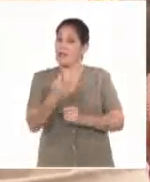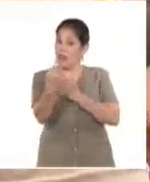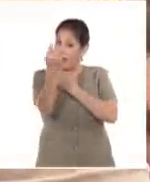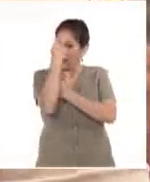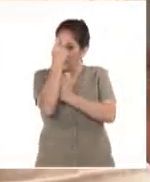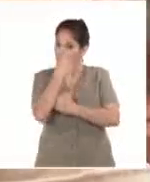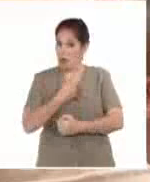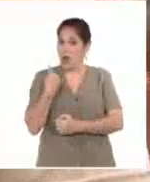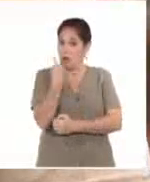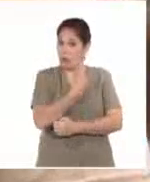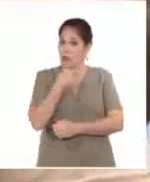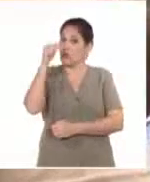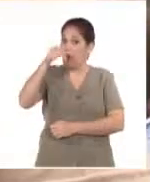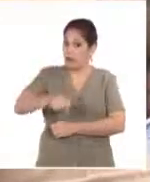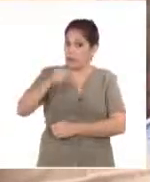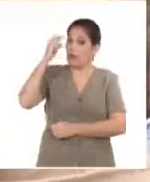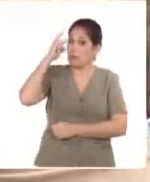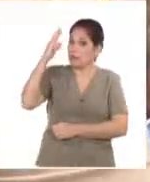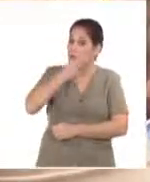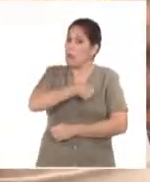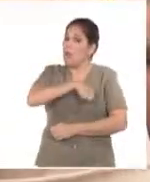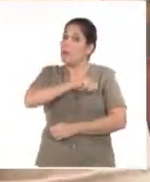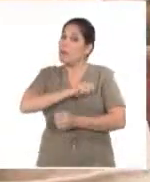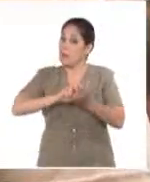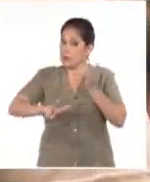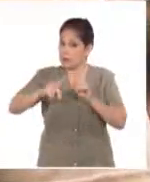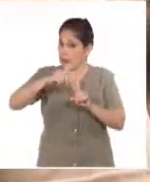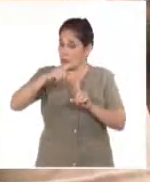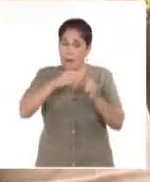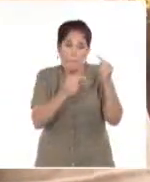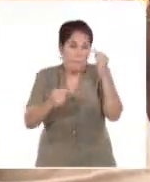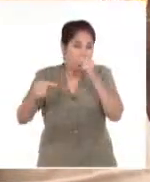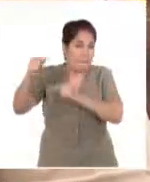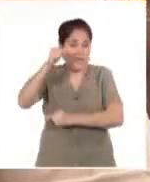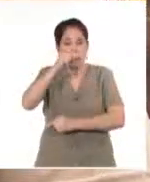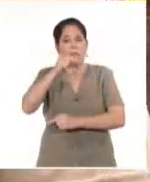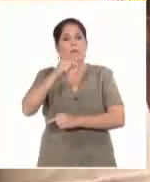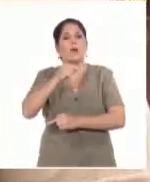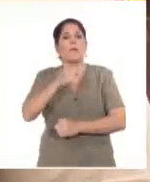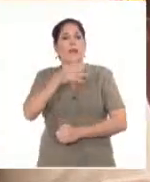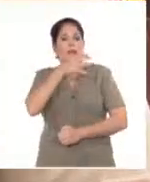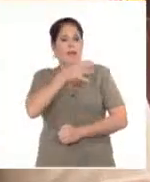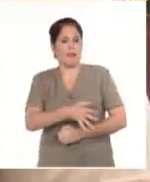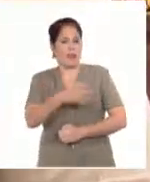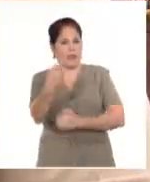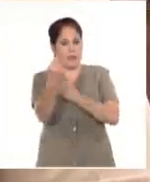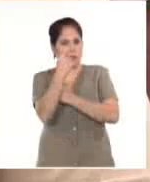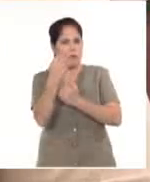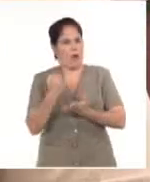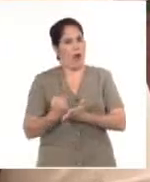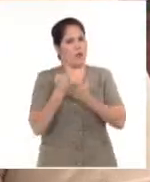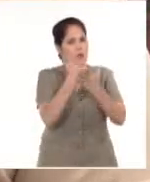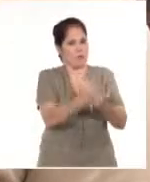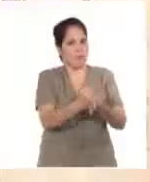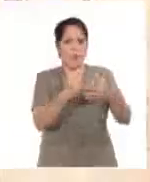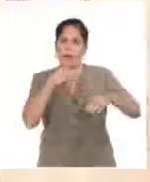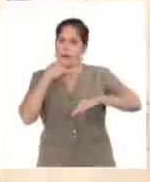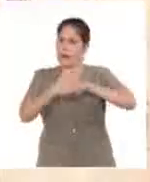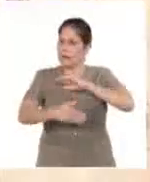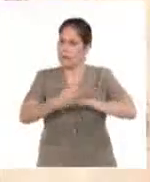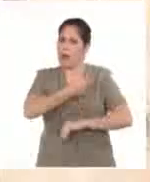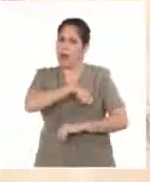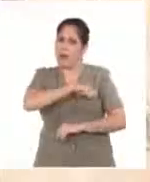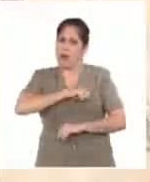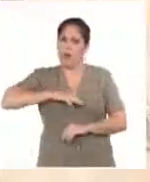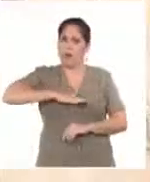jefe. Está hoy más presente que nunca en el pueblo tunero, principalmente con ese alto sentido de la solidaridad, de la hermandad entre los pueblos.